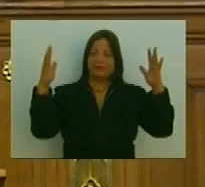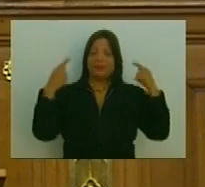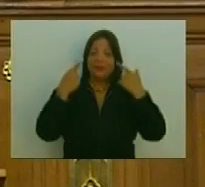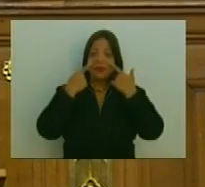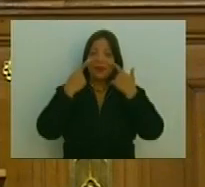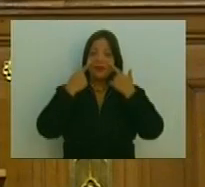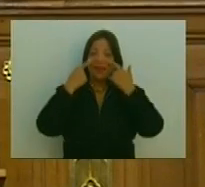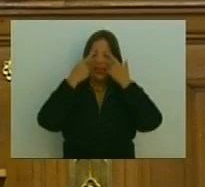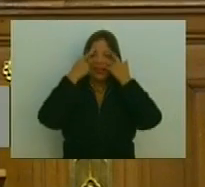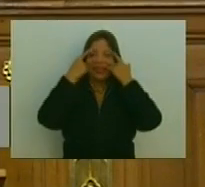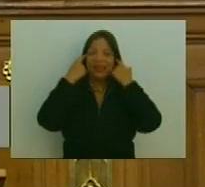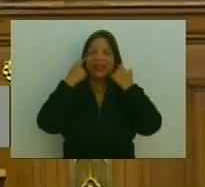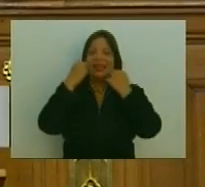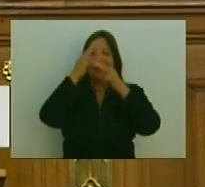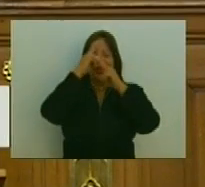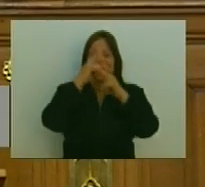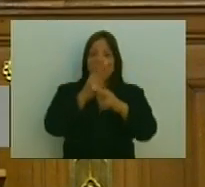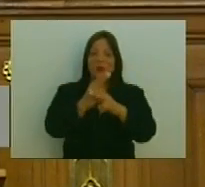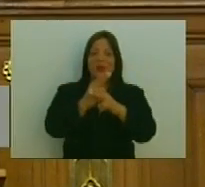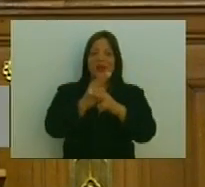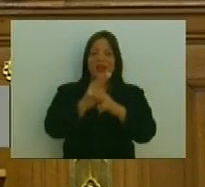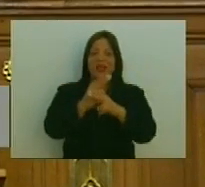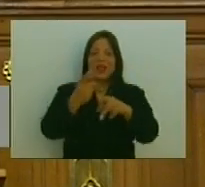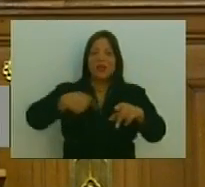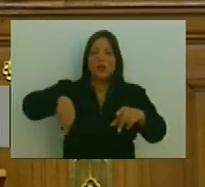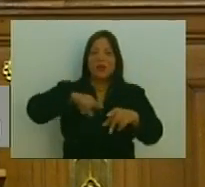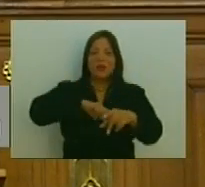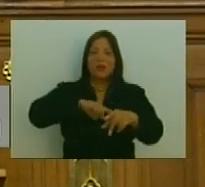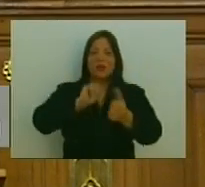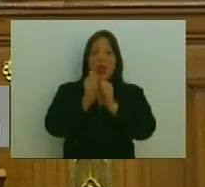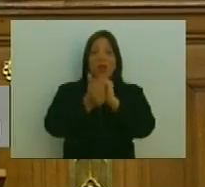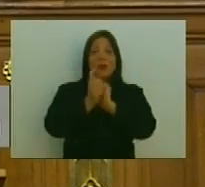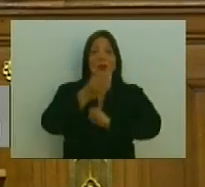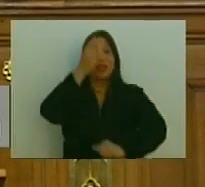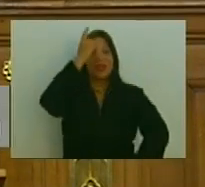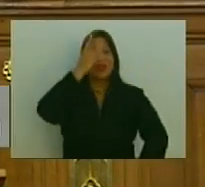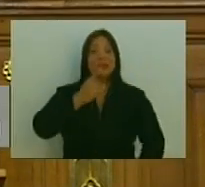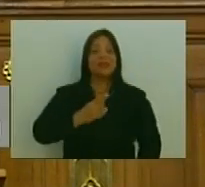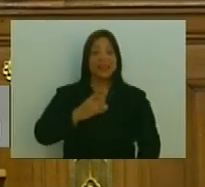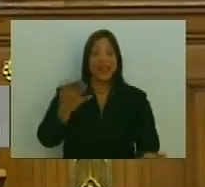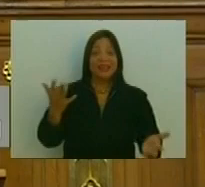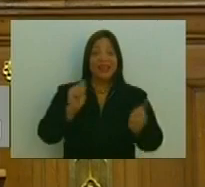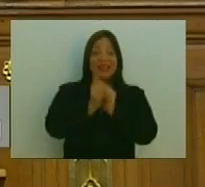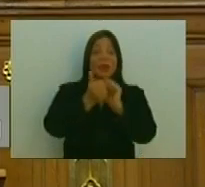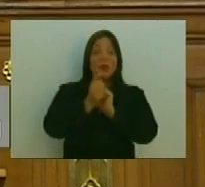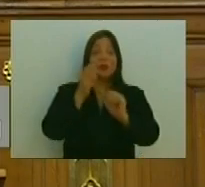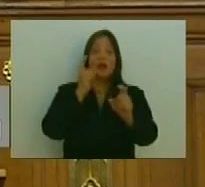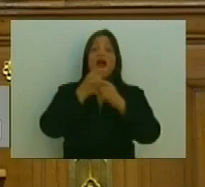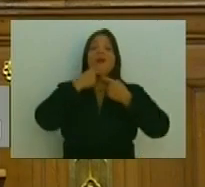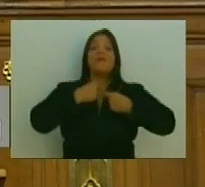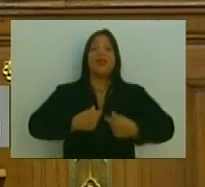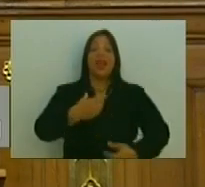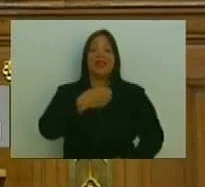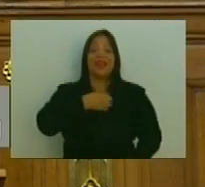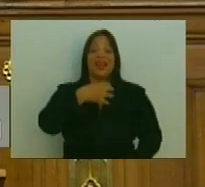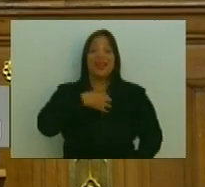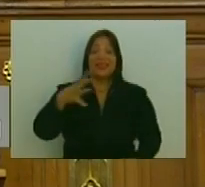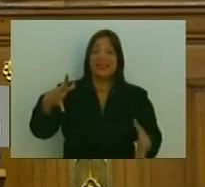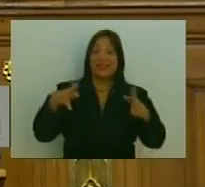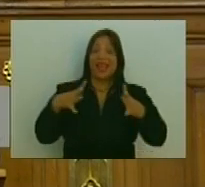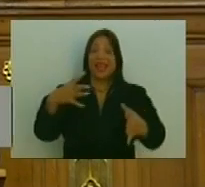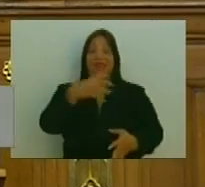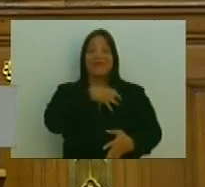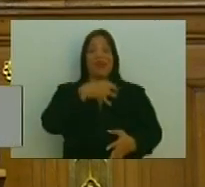Fíjense ustedes, qué orgullo, nuestros deportistas con discapacidad, cuántas medallas nos han traído a nuestro